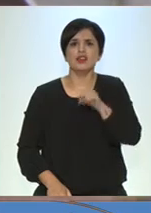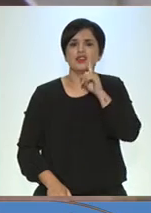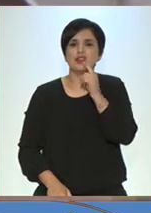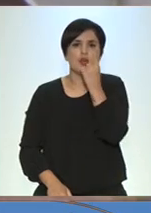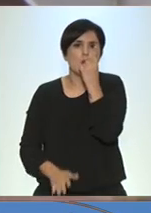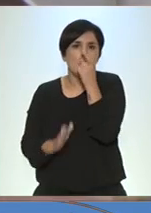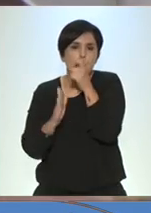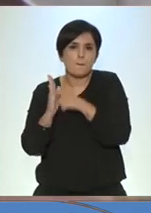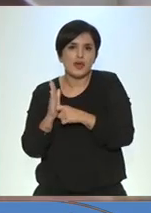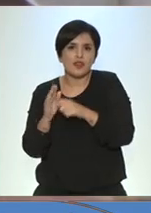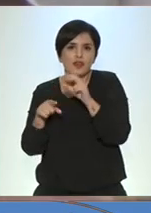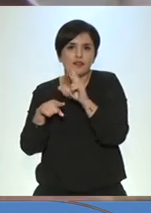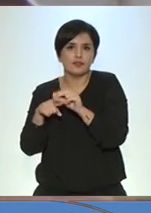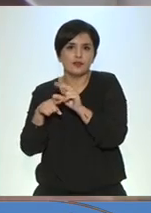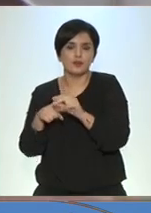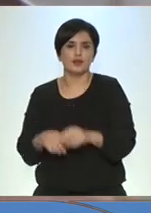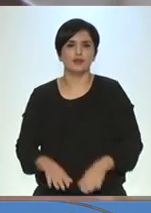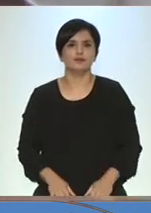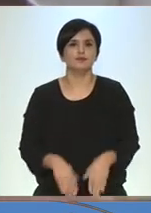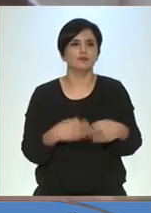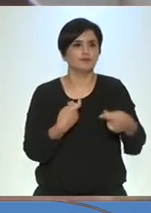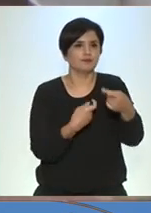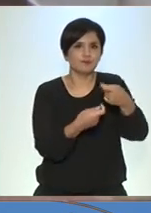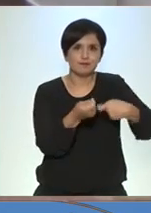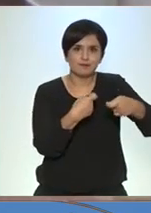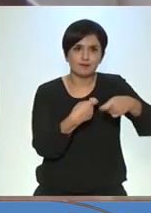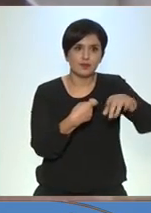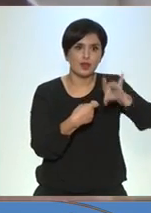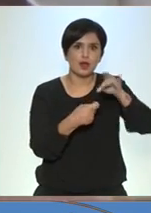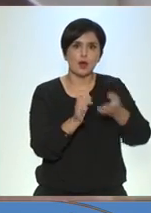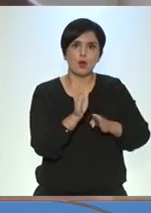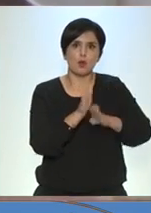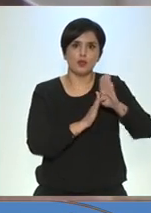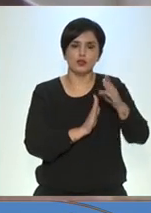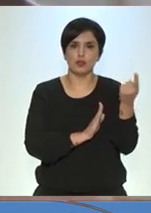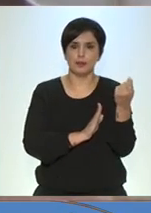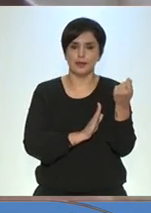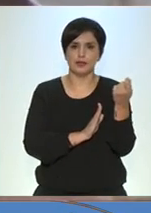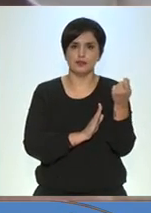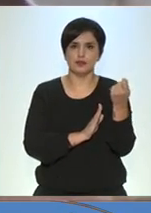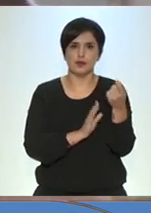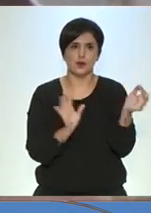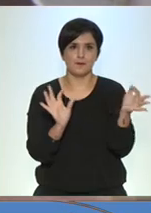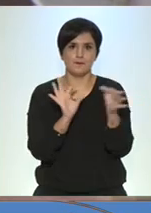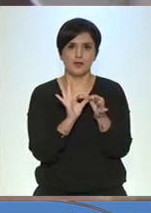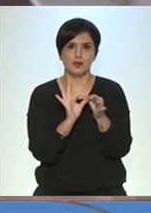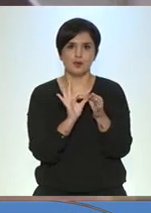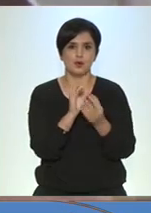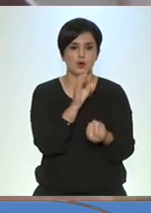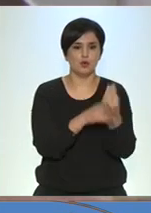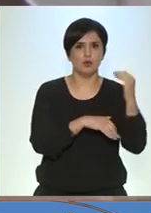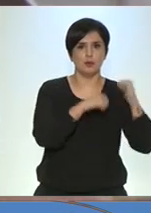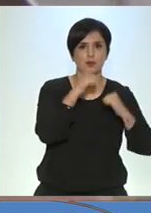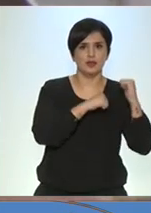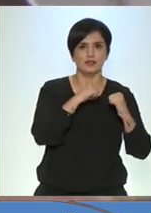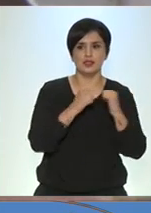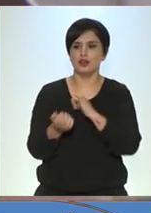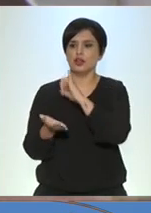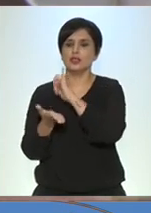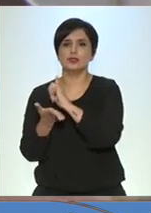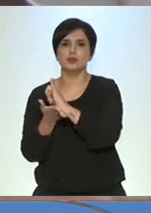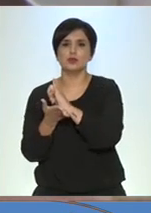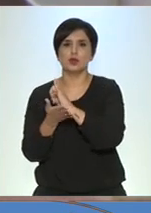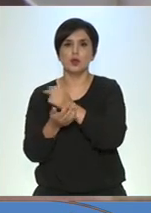estas transacciones se identificaron sobreprecios y vínculos entre los nuevos empresarios y los organismos